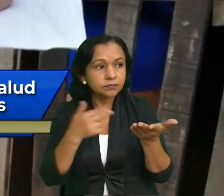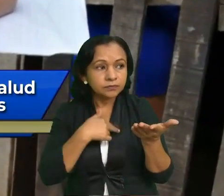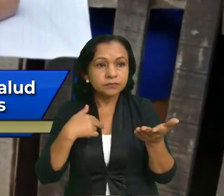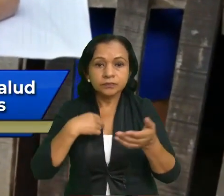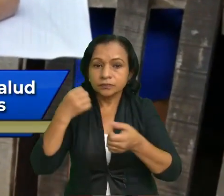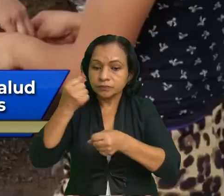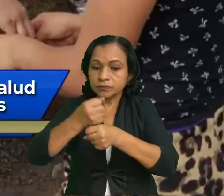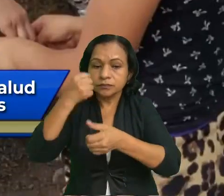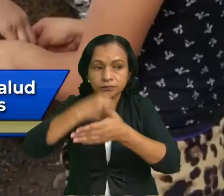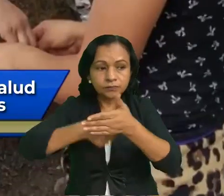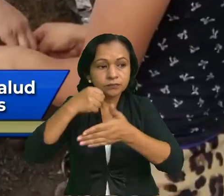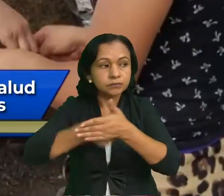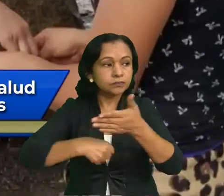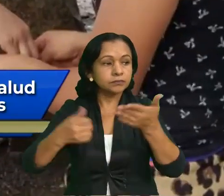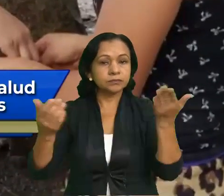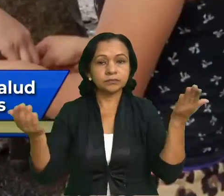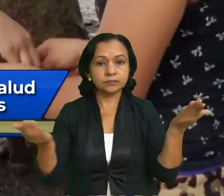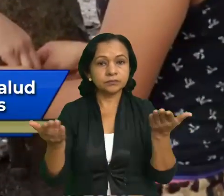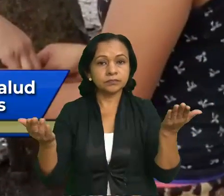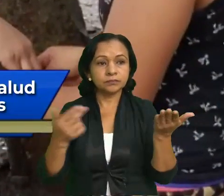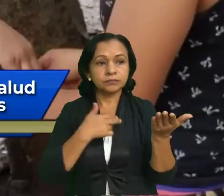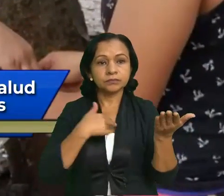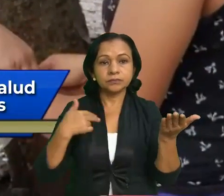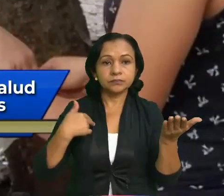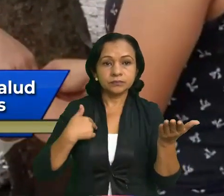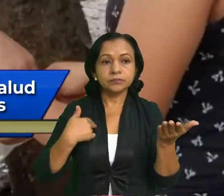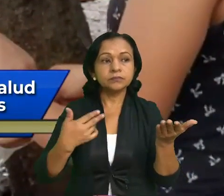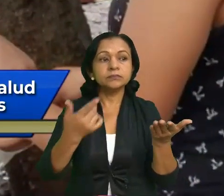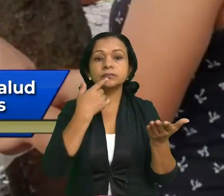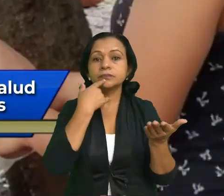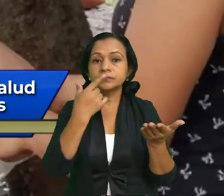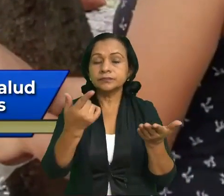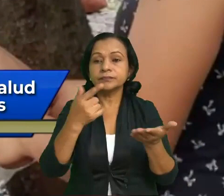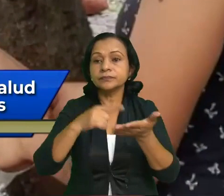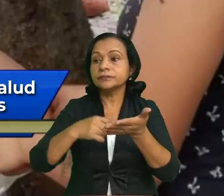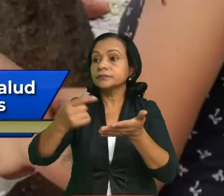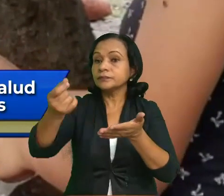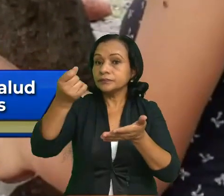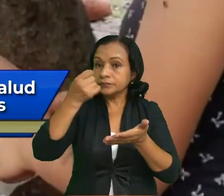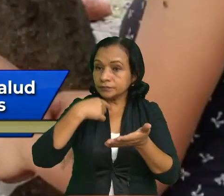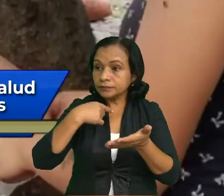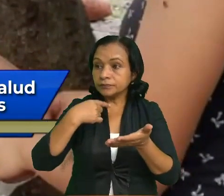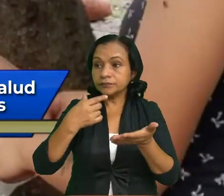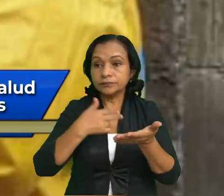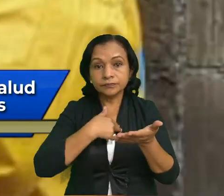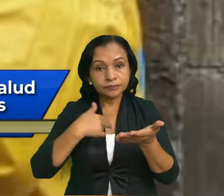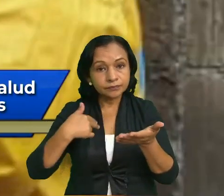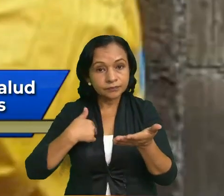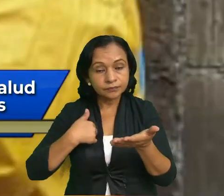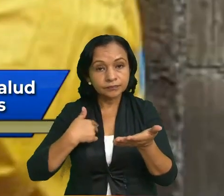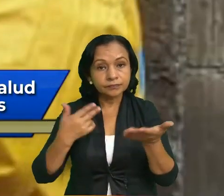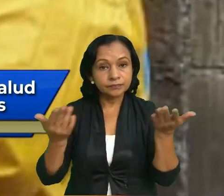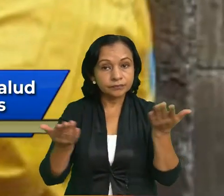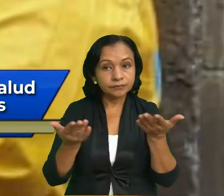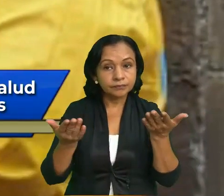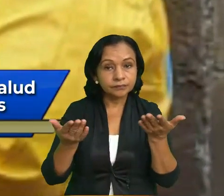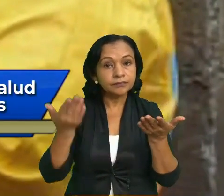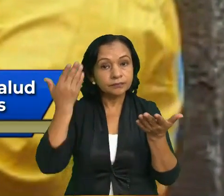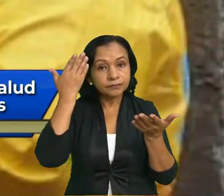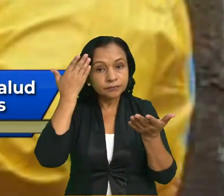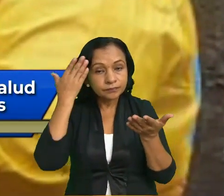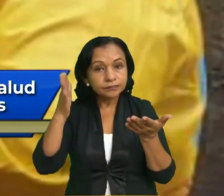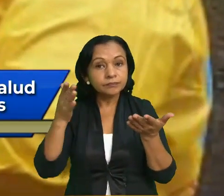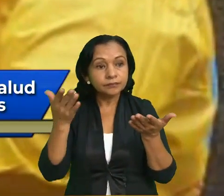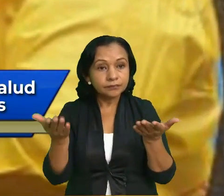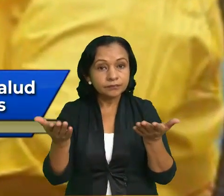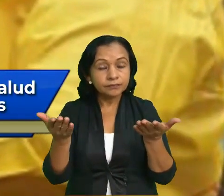tenés que hacer un abordaje integral entonces todo lo que se lleva el medicamento para enfrentar las enfermedades primero únicamente que sabemos que se van a presentar